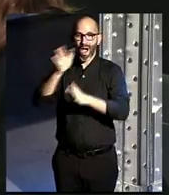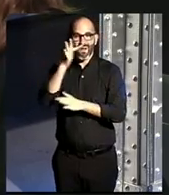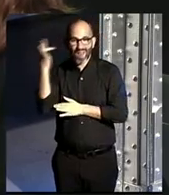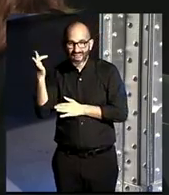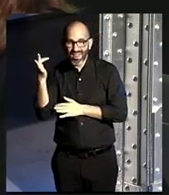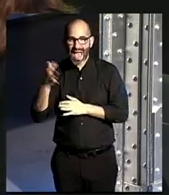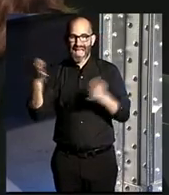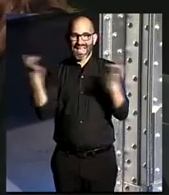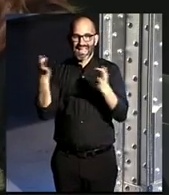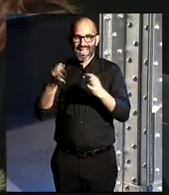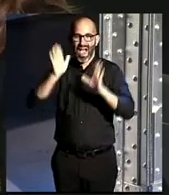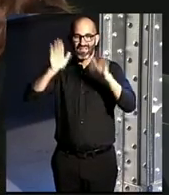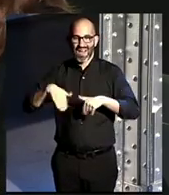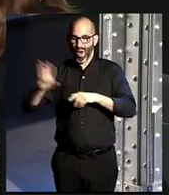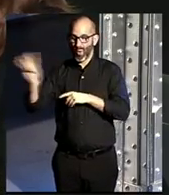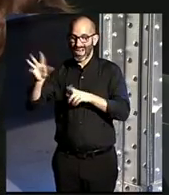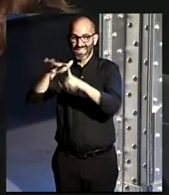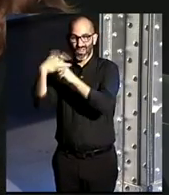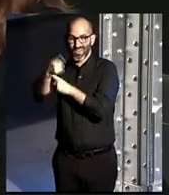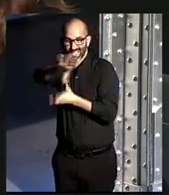queda empequeñecido por este caso concreto.